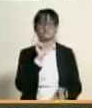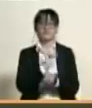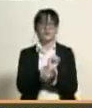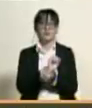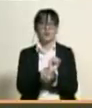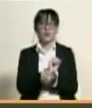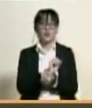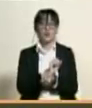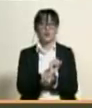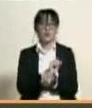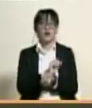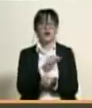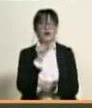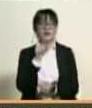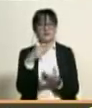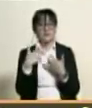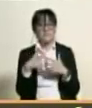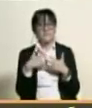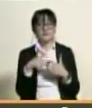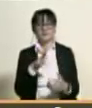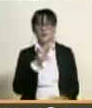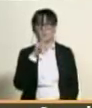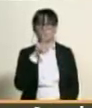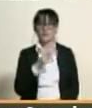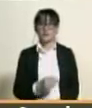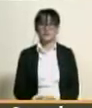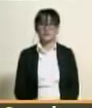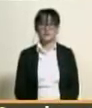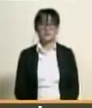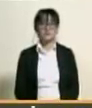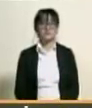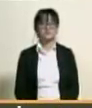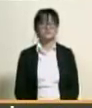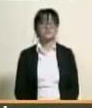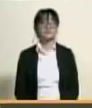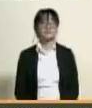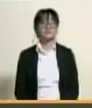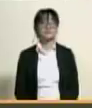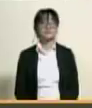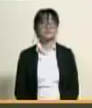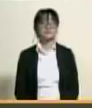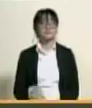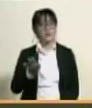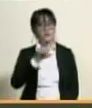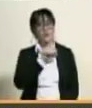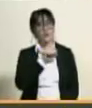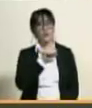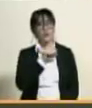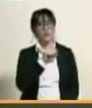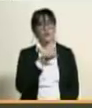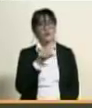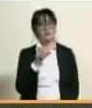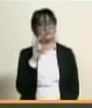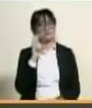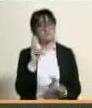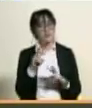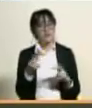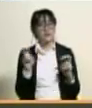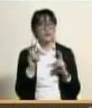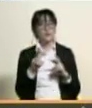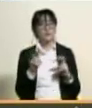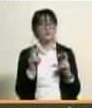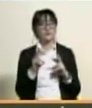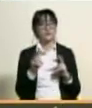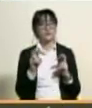a estas redes criminales. Hemos detectado además, en el marco de la investigación,